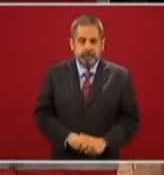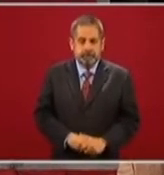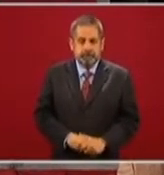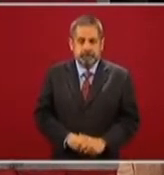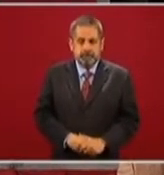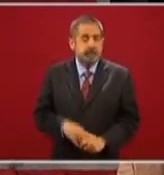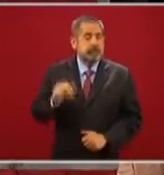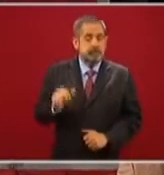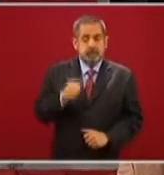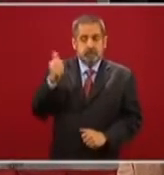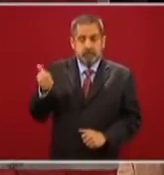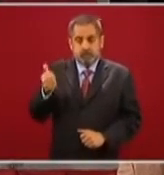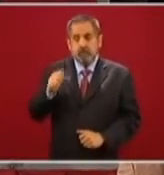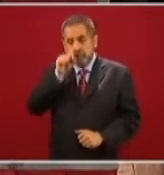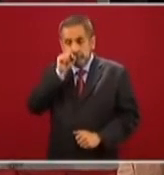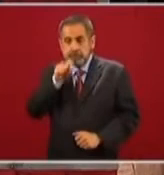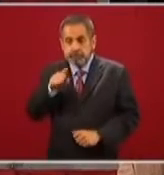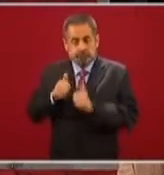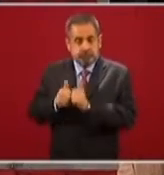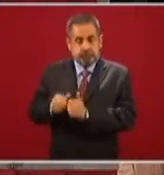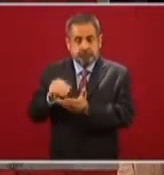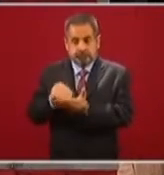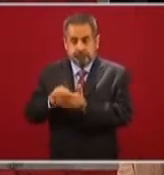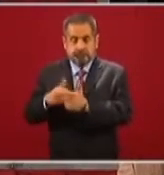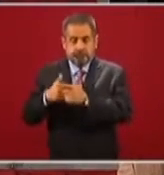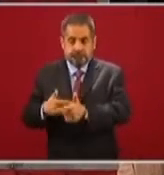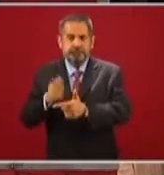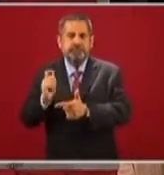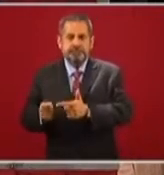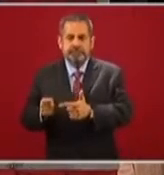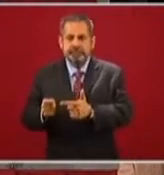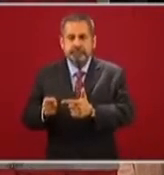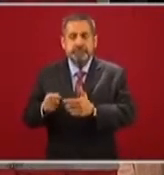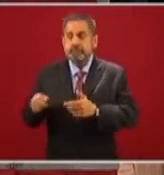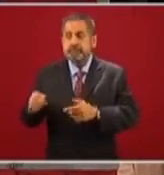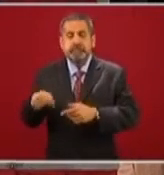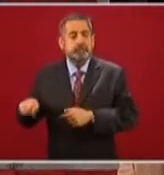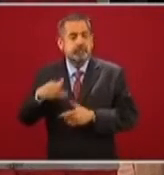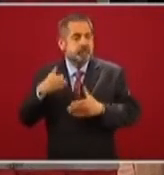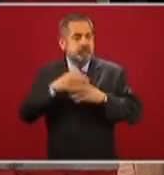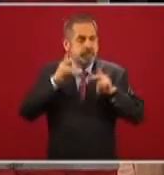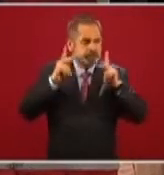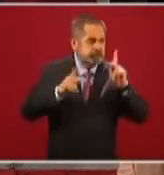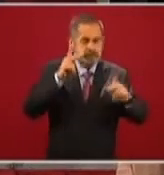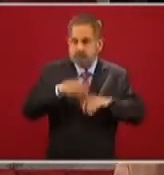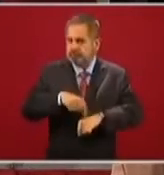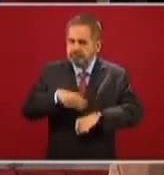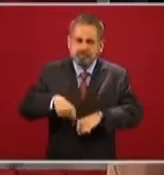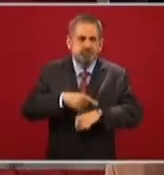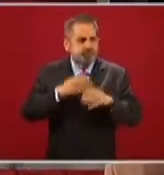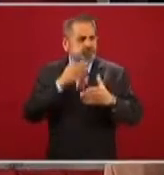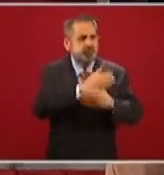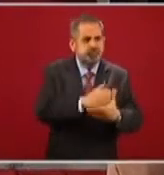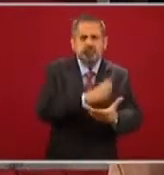Otra actividad que es permanente y ha sido desde un principio también son visitas de trabajo exhaustivas a